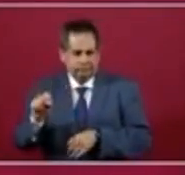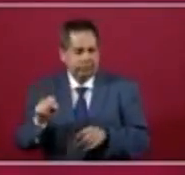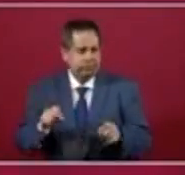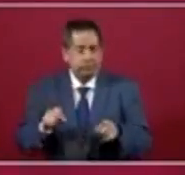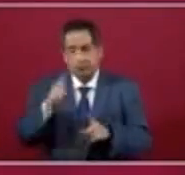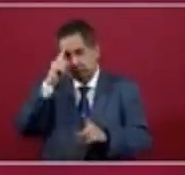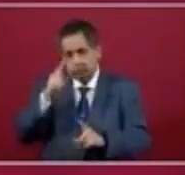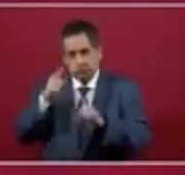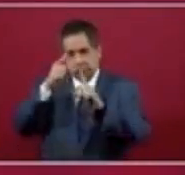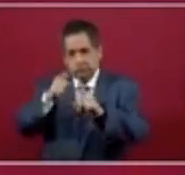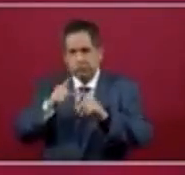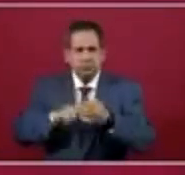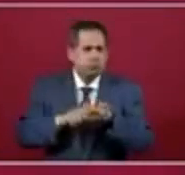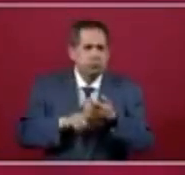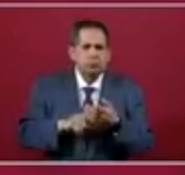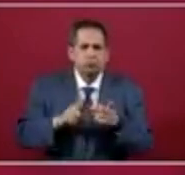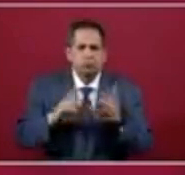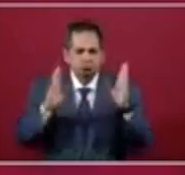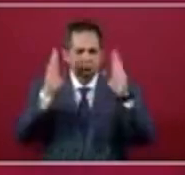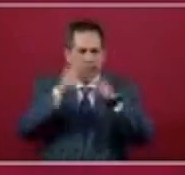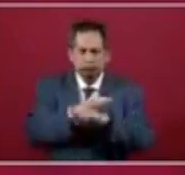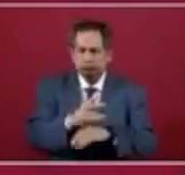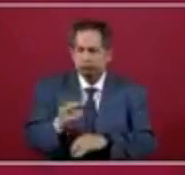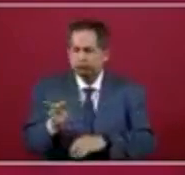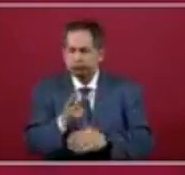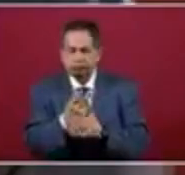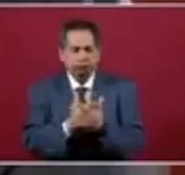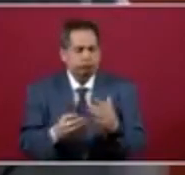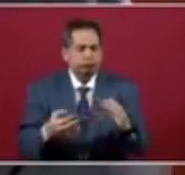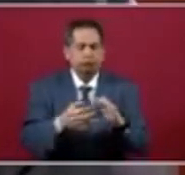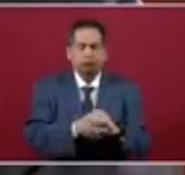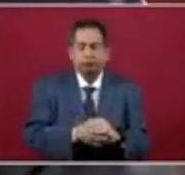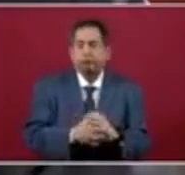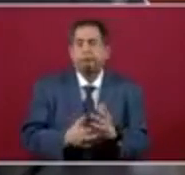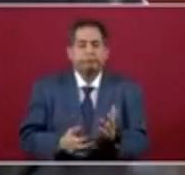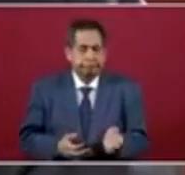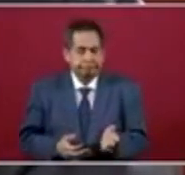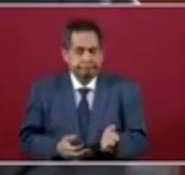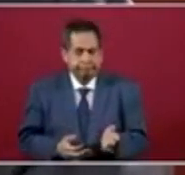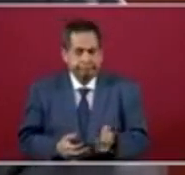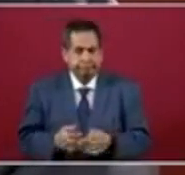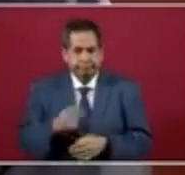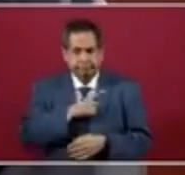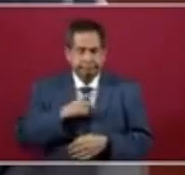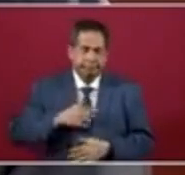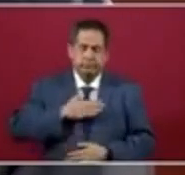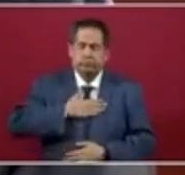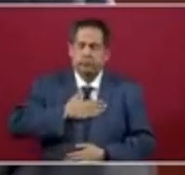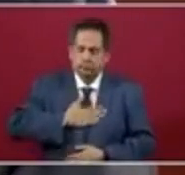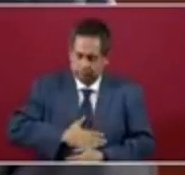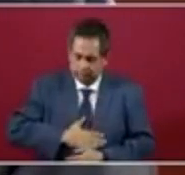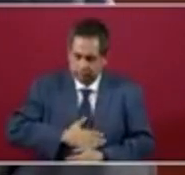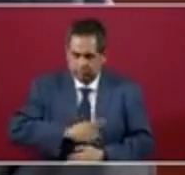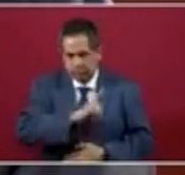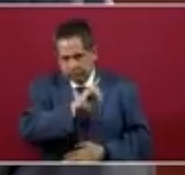propósito buscar la conciliación y que haya justicia.